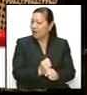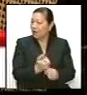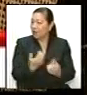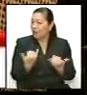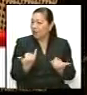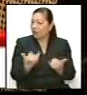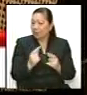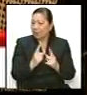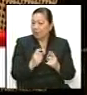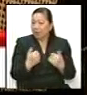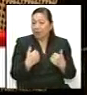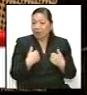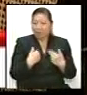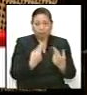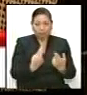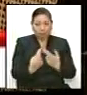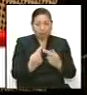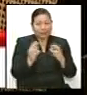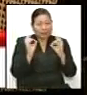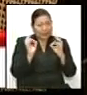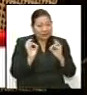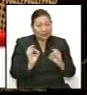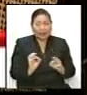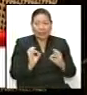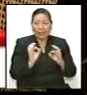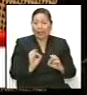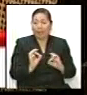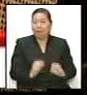Esta consulta tiene relación a que siempre se está